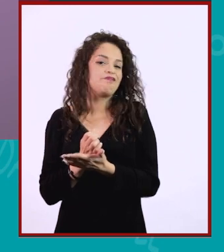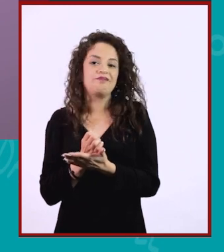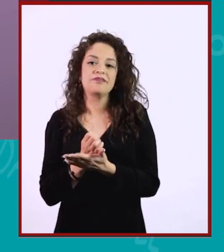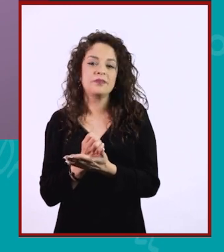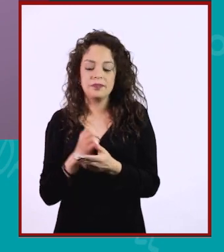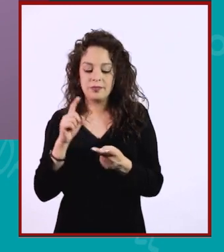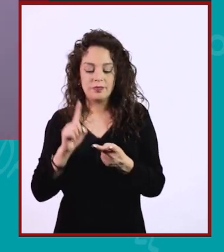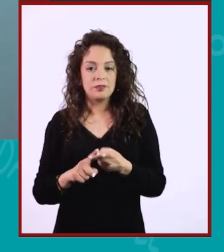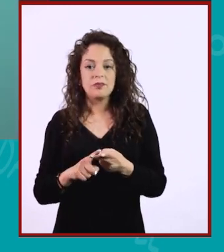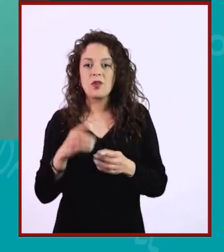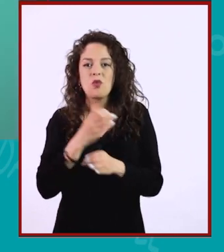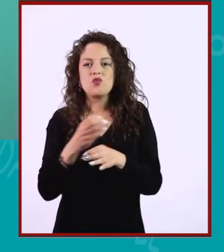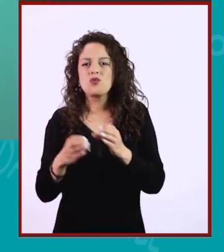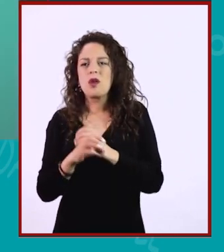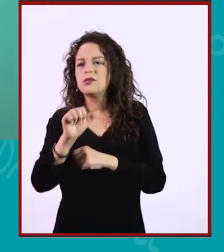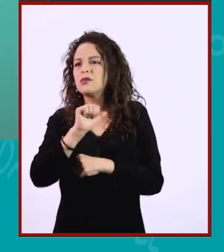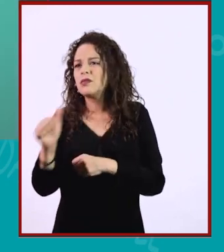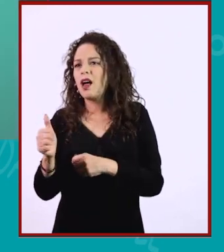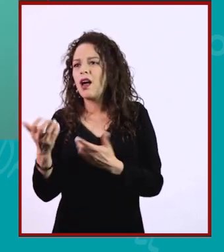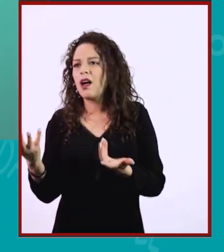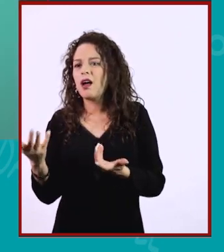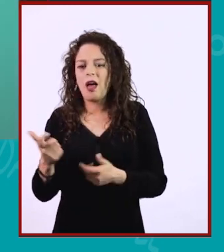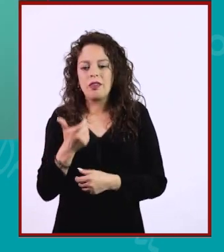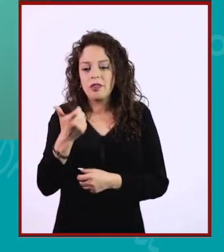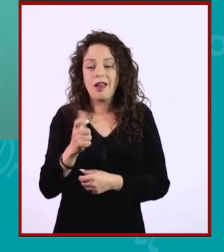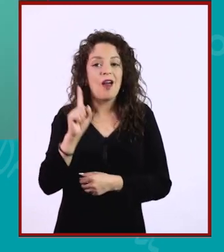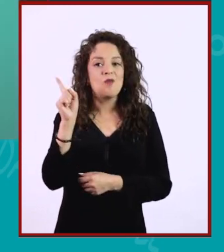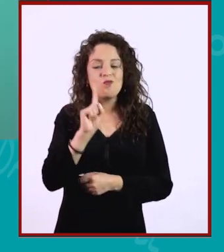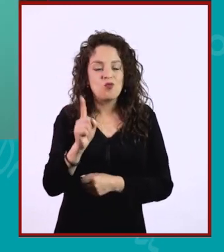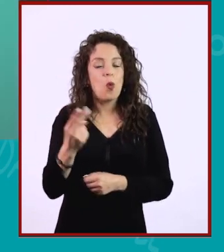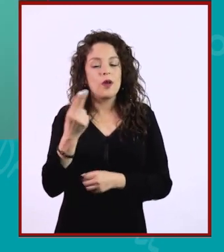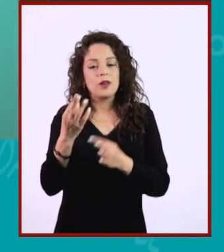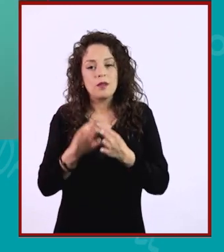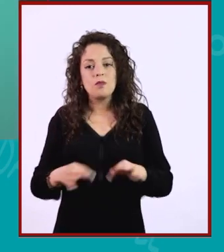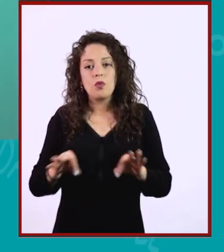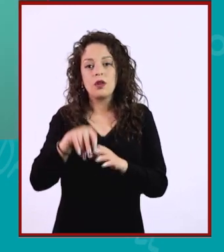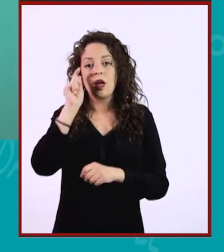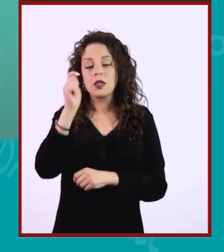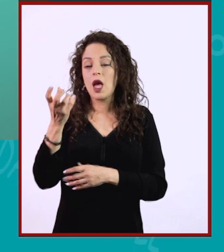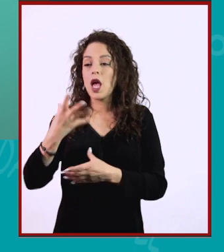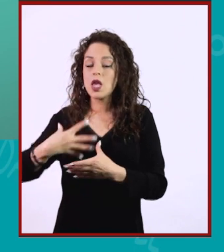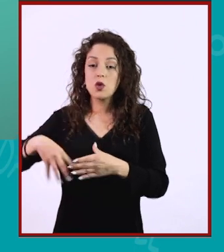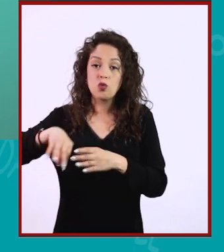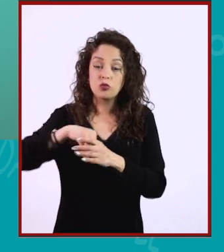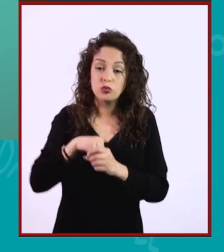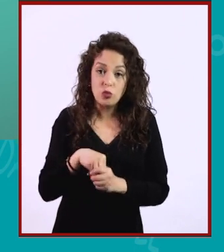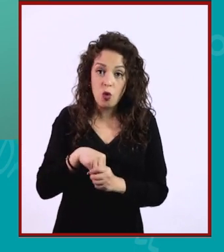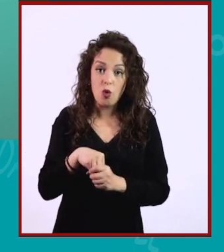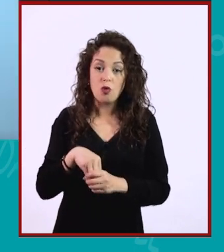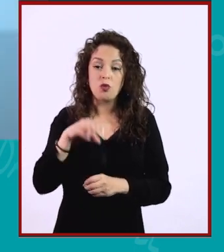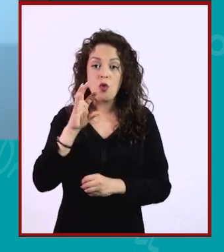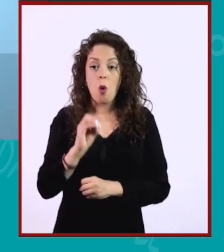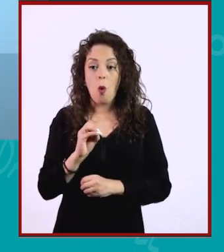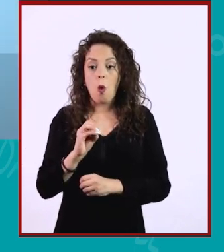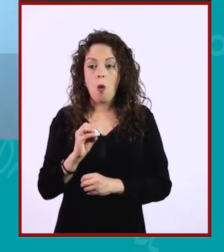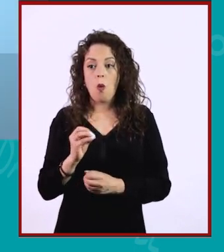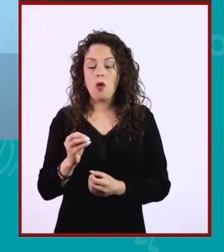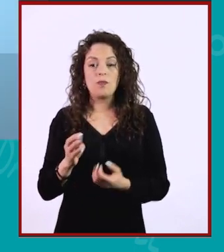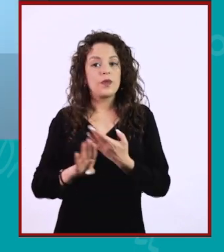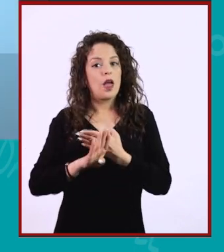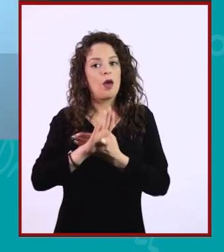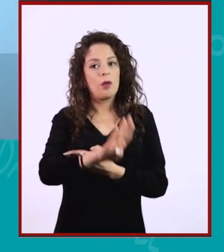términos materiales, sino también en términos de inclusión, en términos de vivir, por ejemplo, una vida